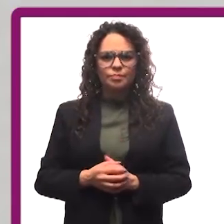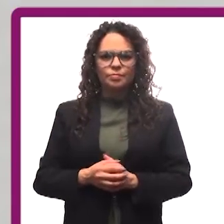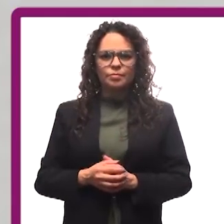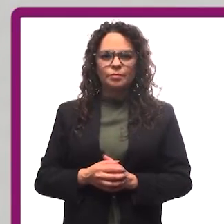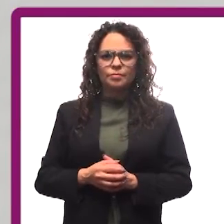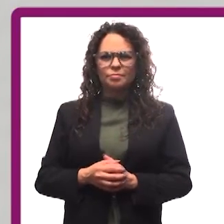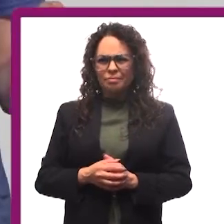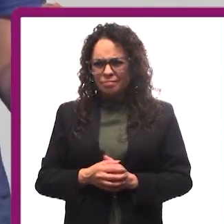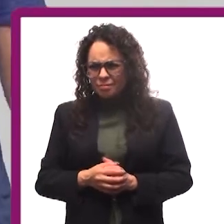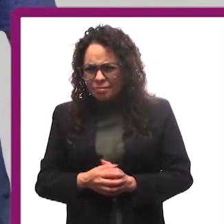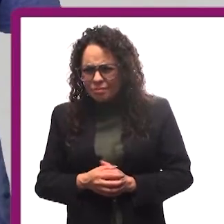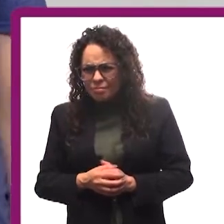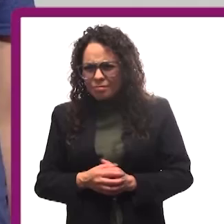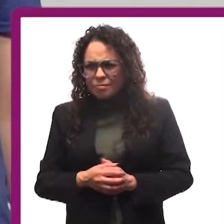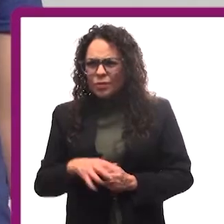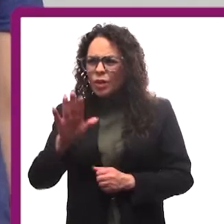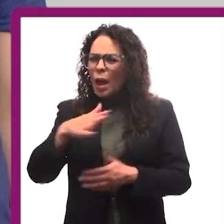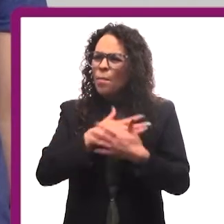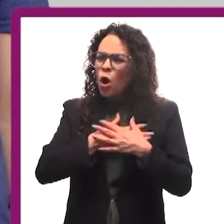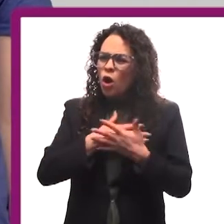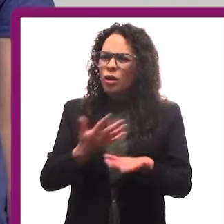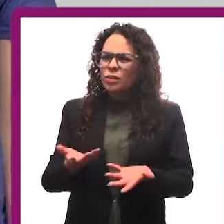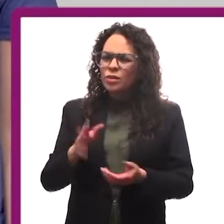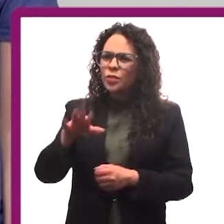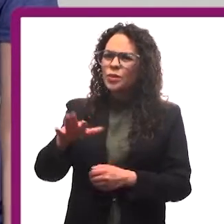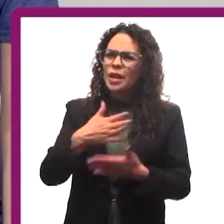O en el receptor.